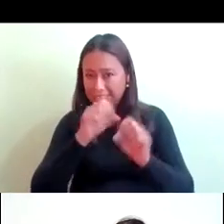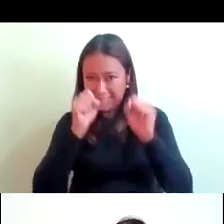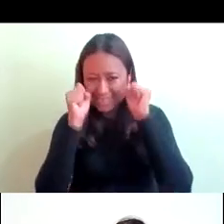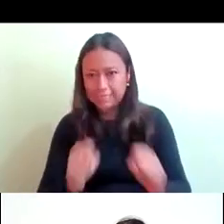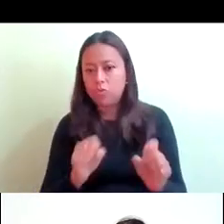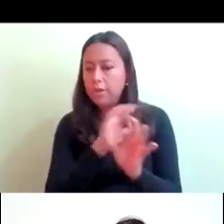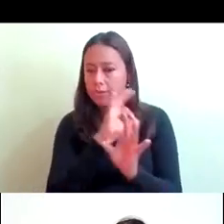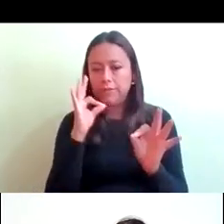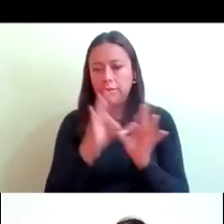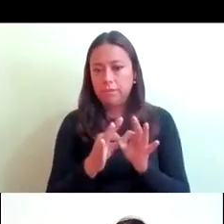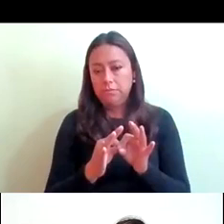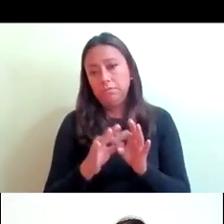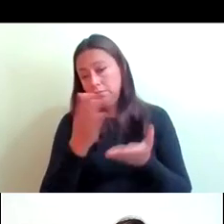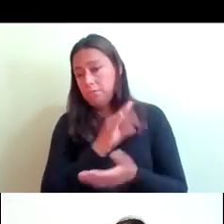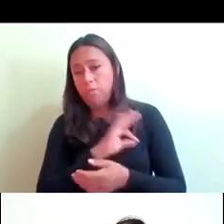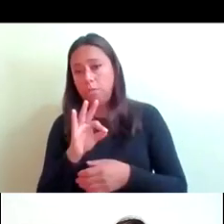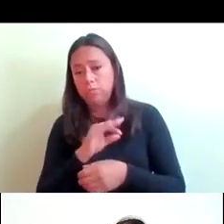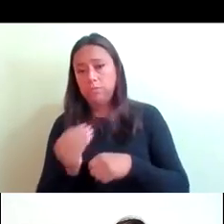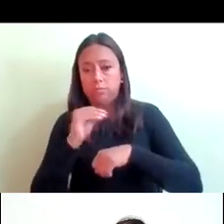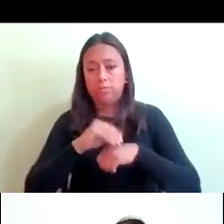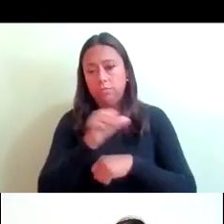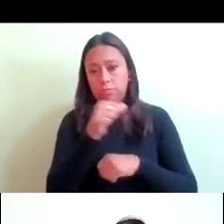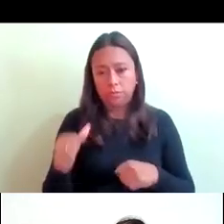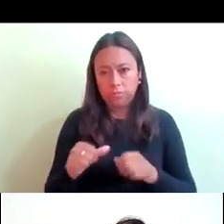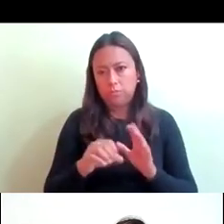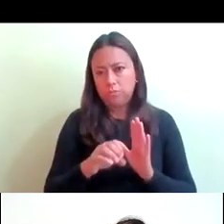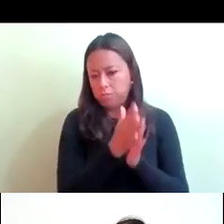fiscal. Por ejemplo, 2022.